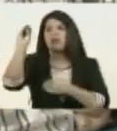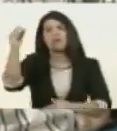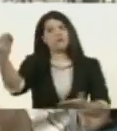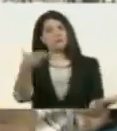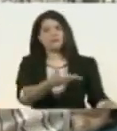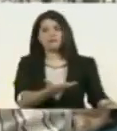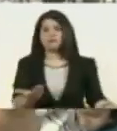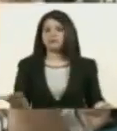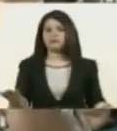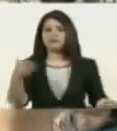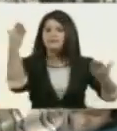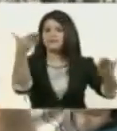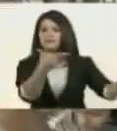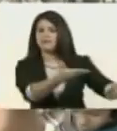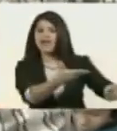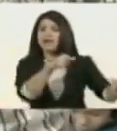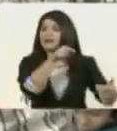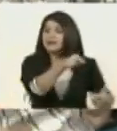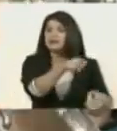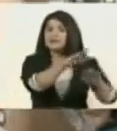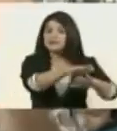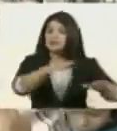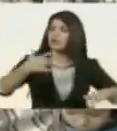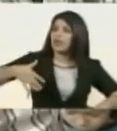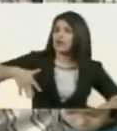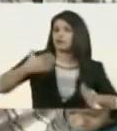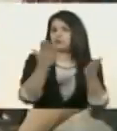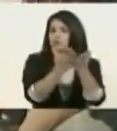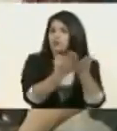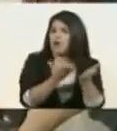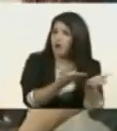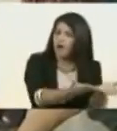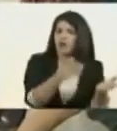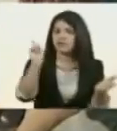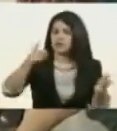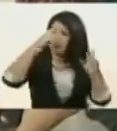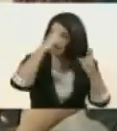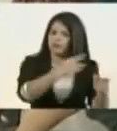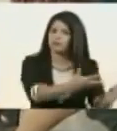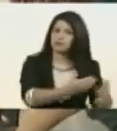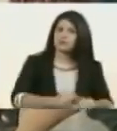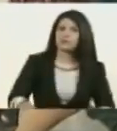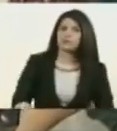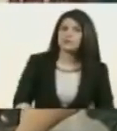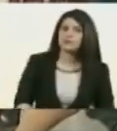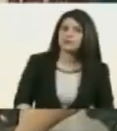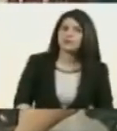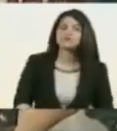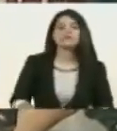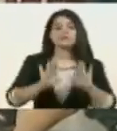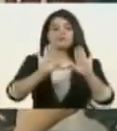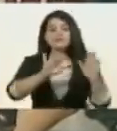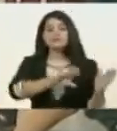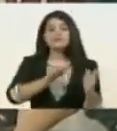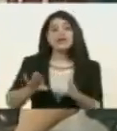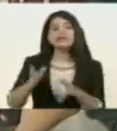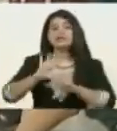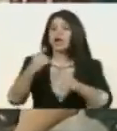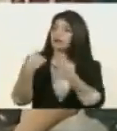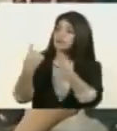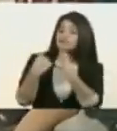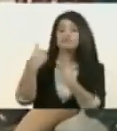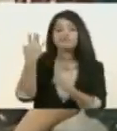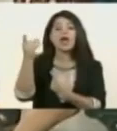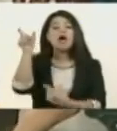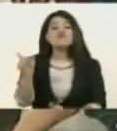el derecho del estudio de nuestros niños y la formación integral de nuestros niños se cumpla. Pudimos conversar en esta asamblea con una representante que hace